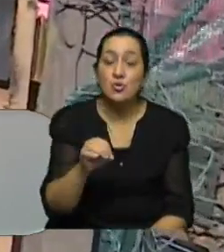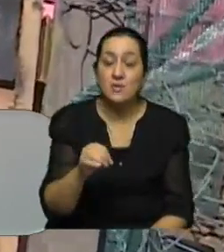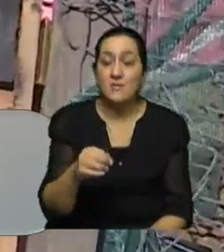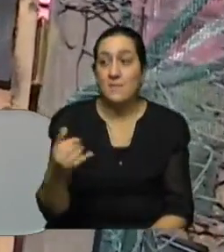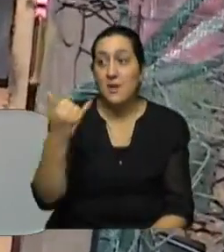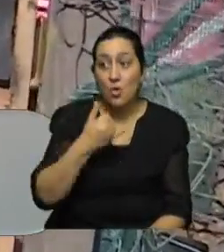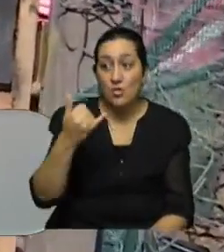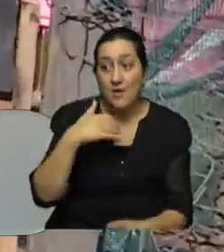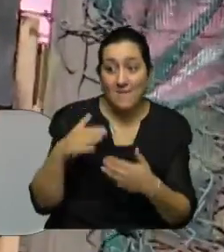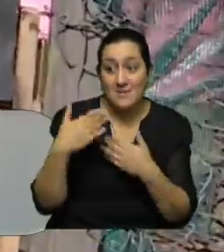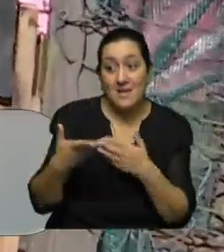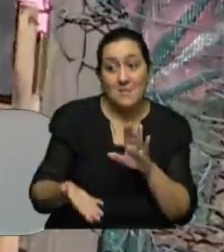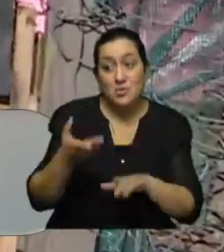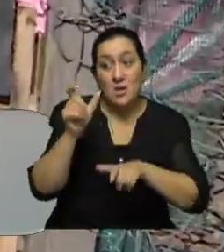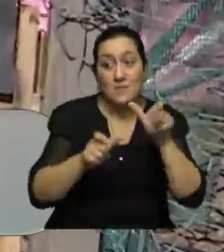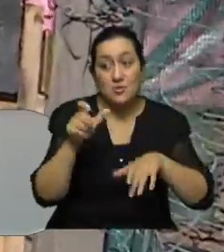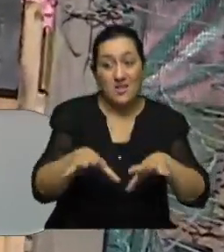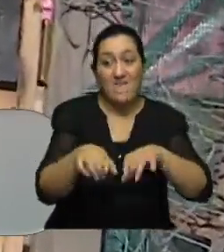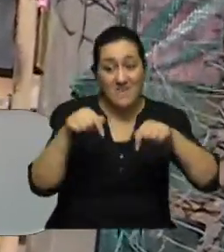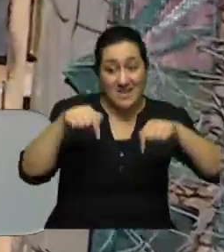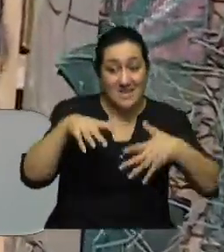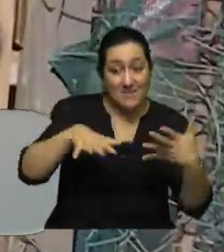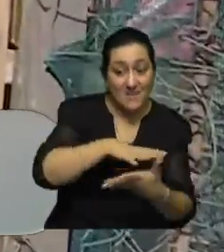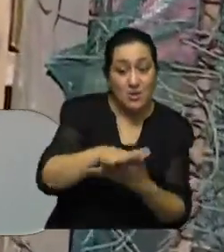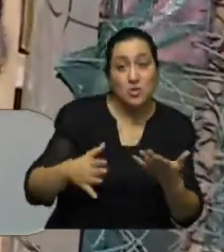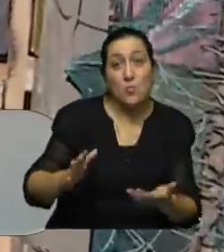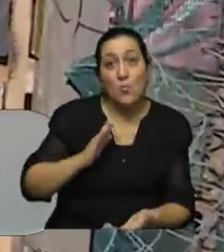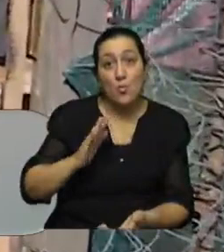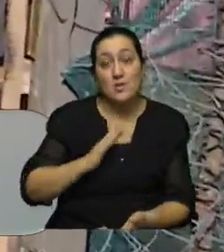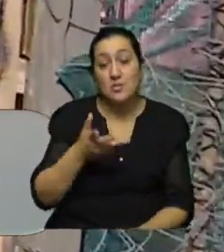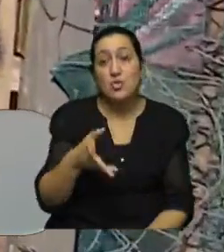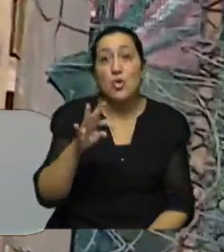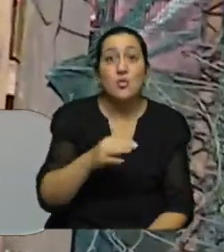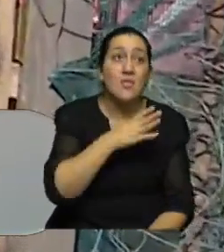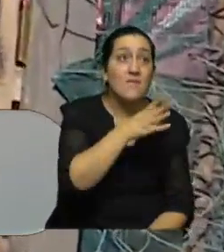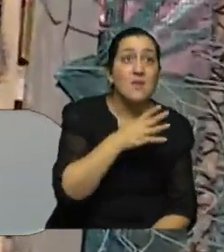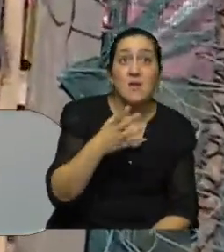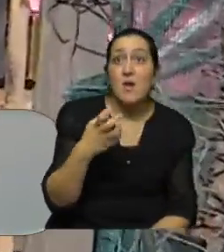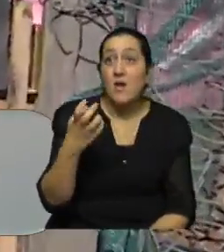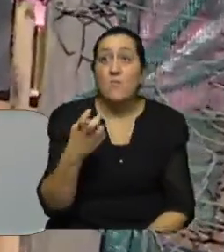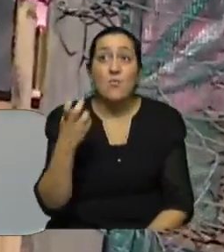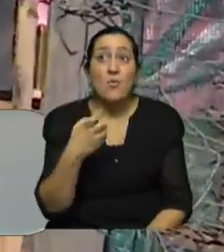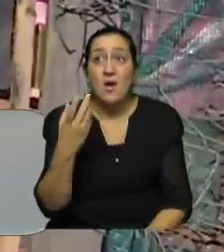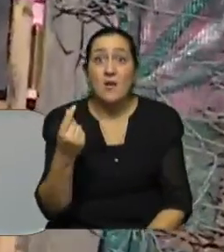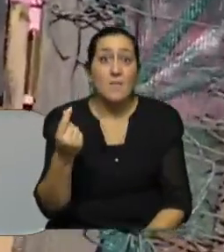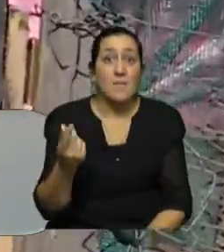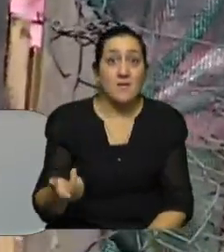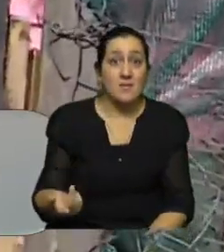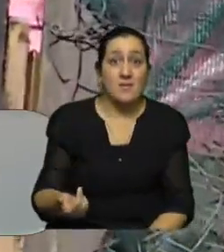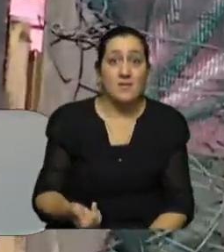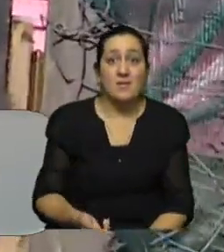vecinas que la mayoría de las personas que viven aquí en Torre 8 son mujeres y todos los días tienen que salir a buscar el mango a la calle. ¿Es su situación esta